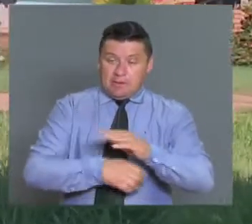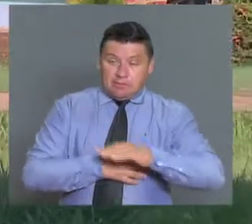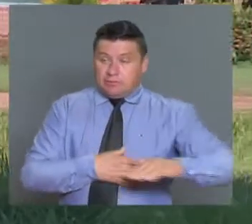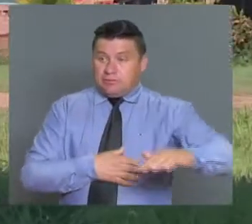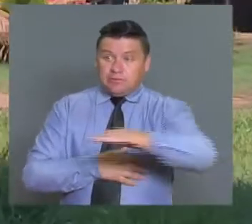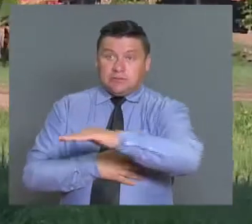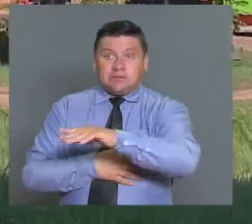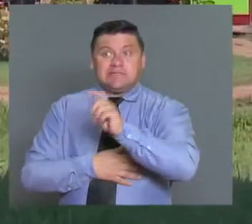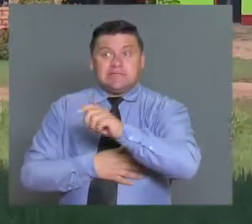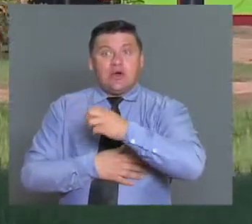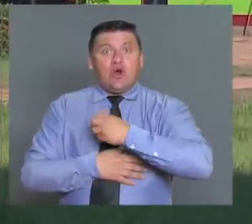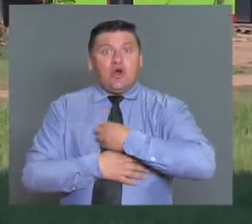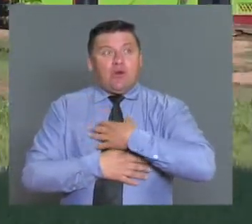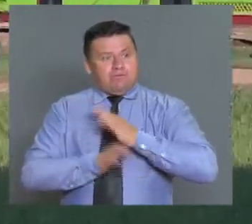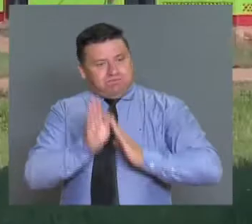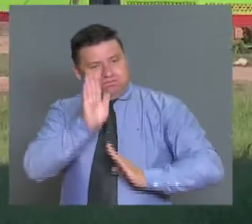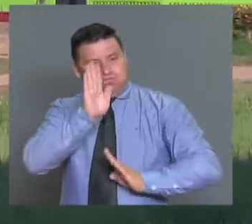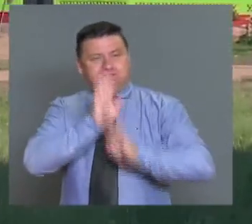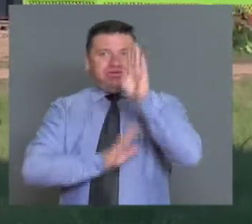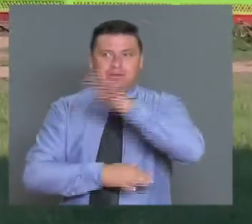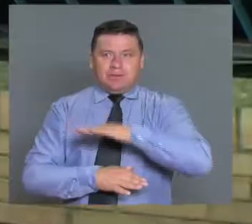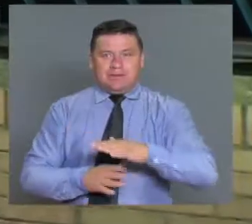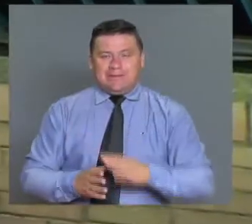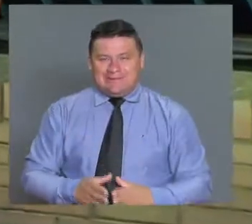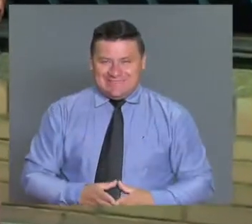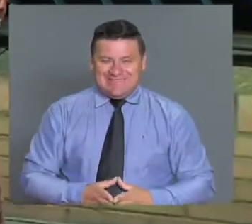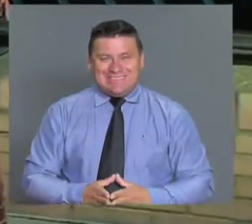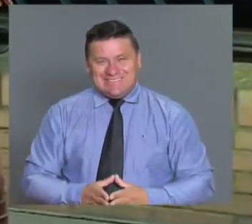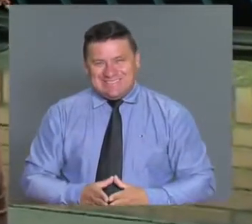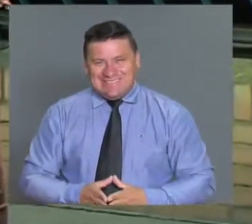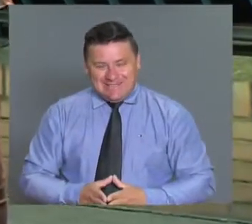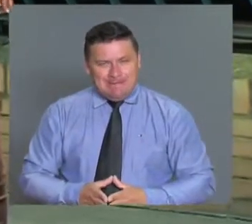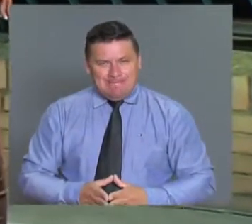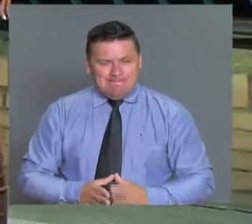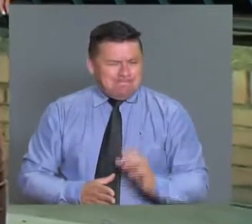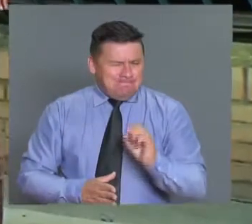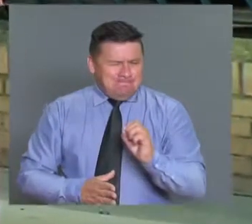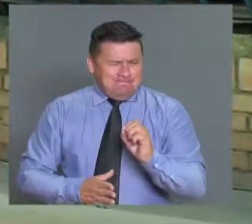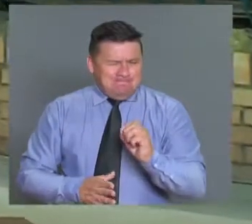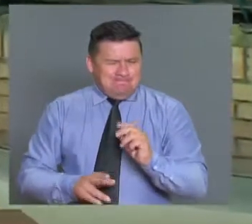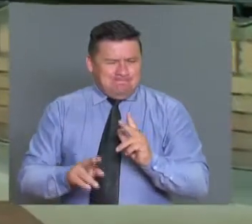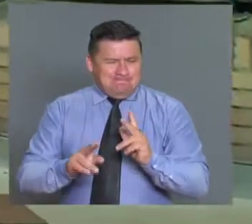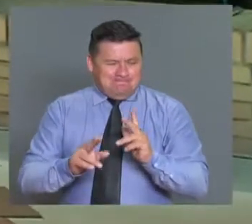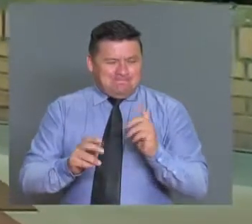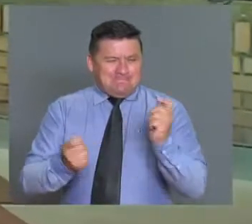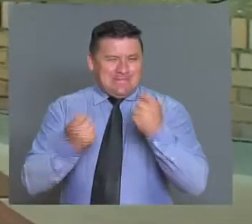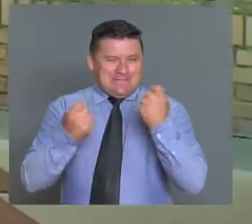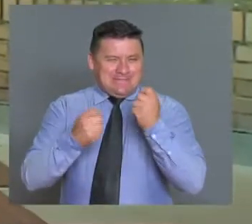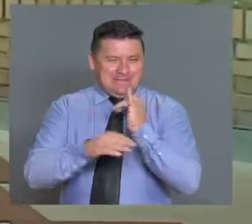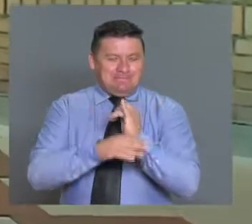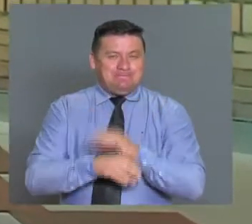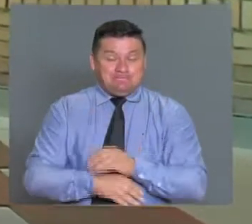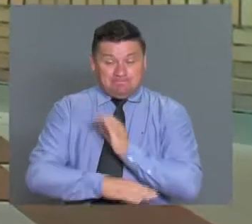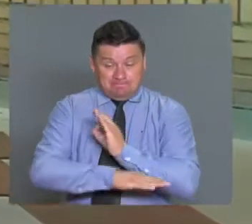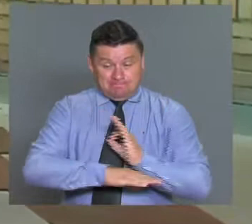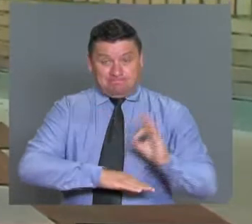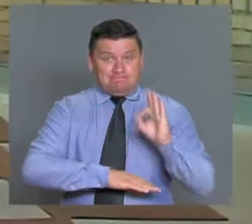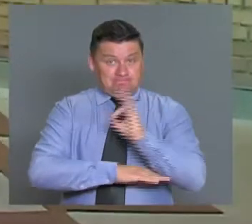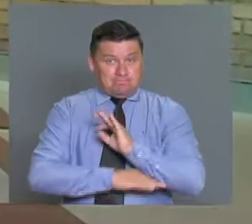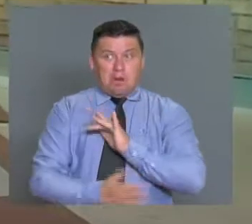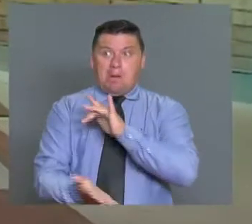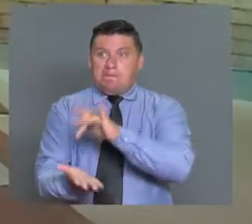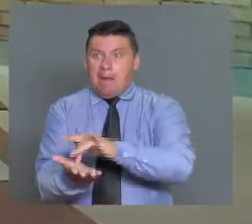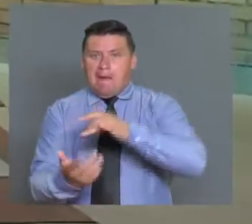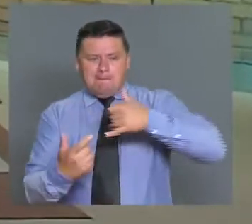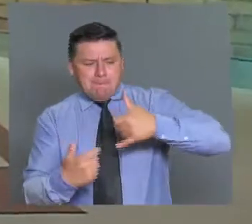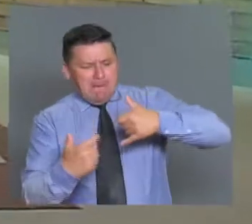territorio lleno de oportunidades para el desarrollo regional. Vamos con una breve pausa institucional. La ESAP haciendo presencia